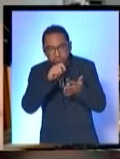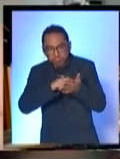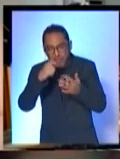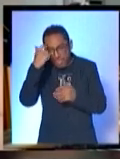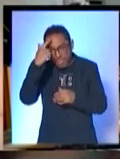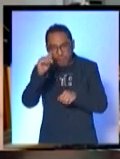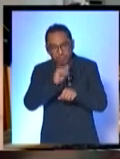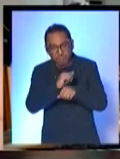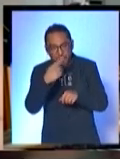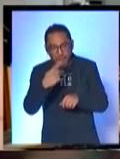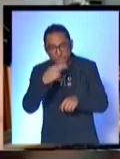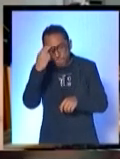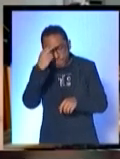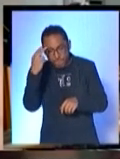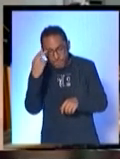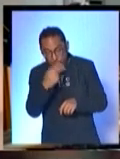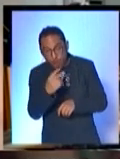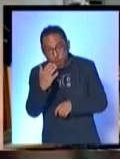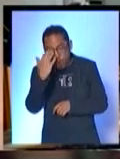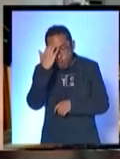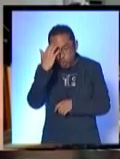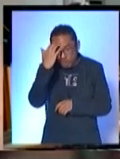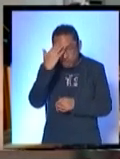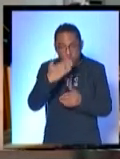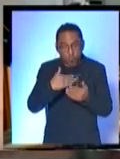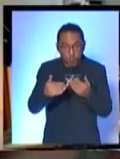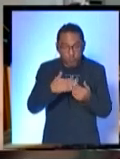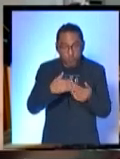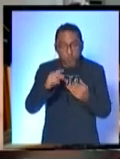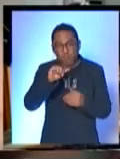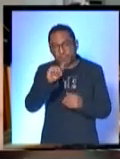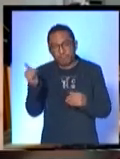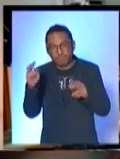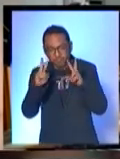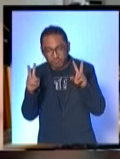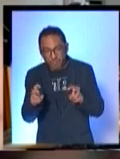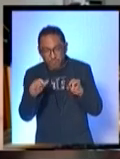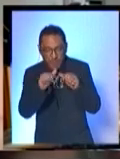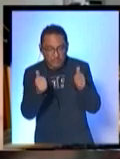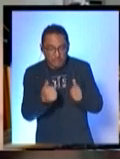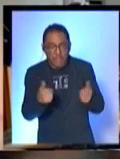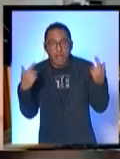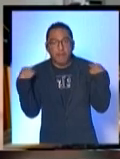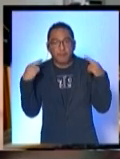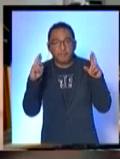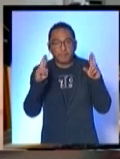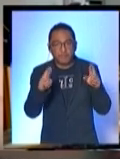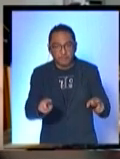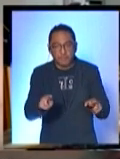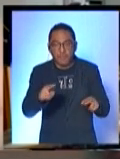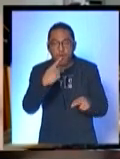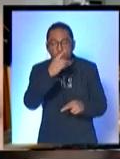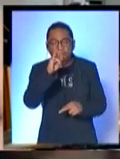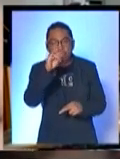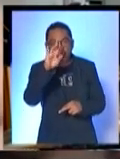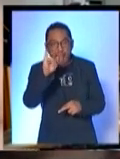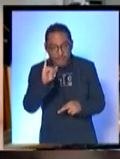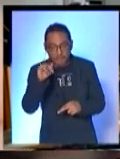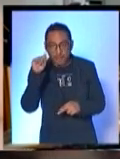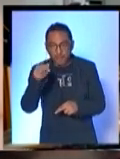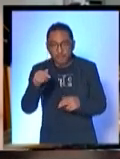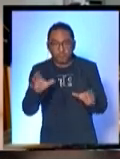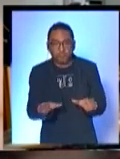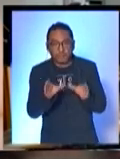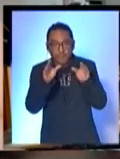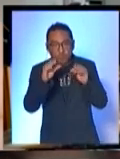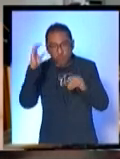autores mexicanos contemporáneos. Y en otro tema, le informo que la artesanía representativa de los Wixaritari llega al Centro